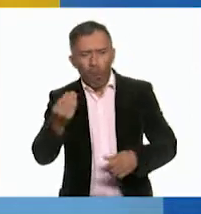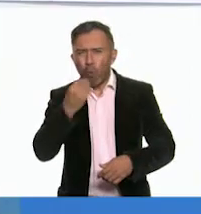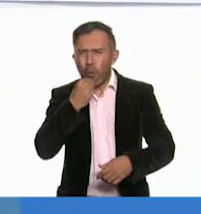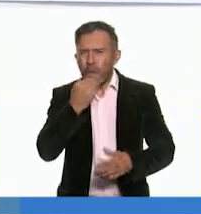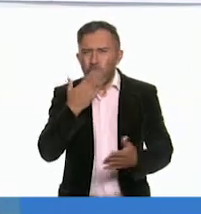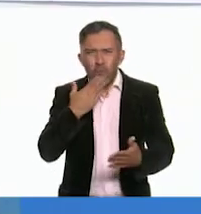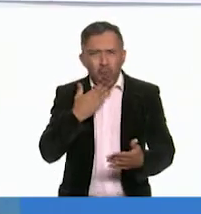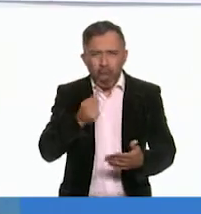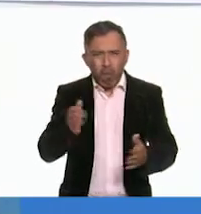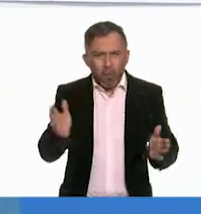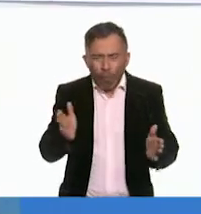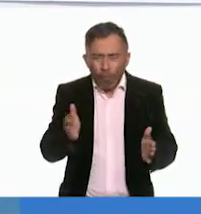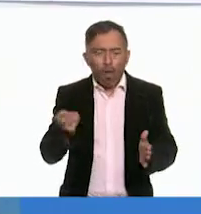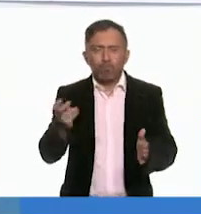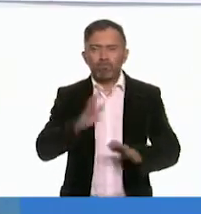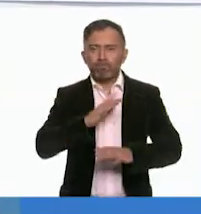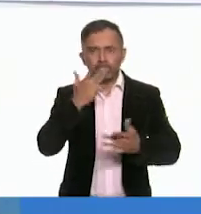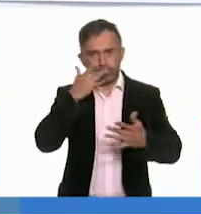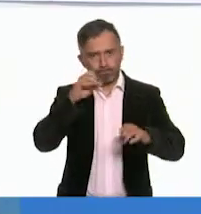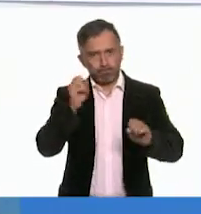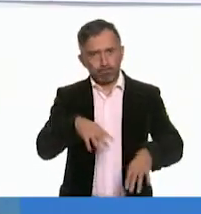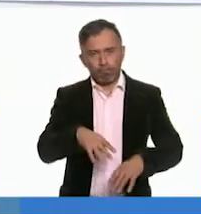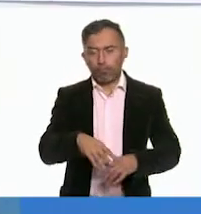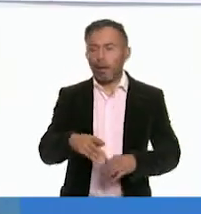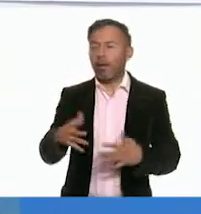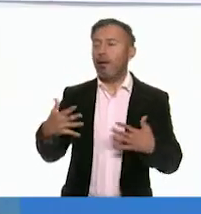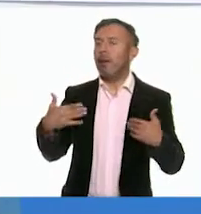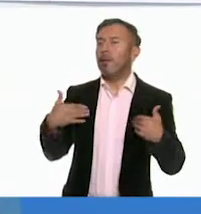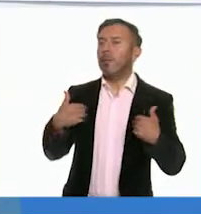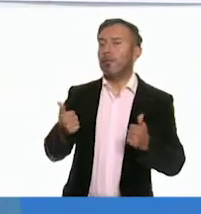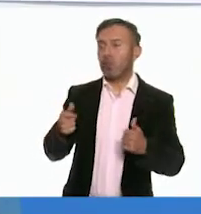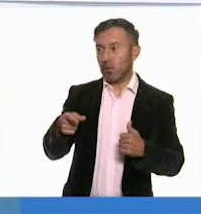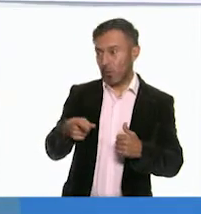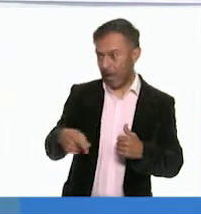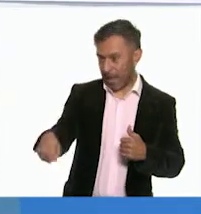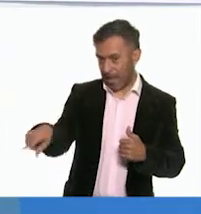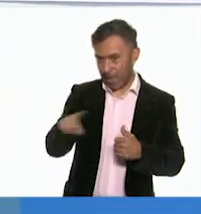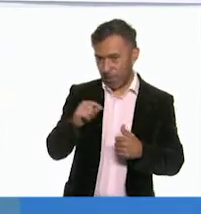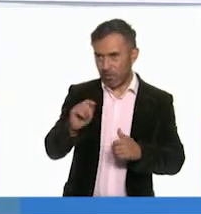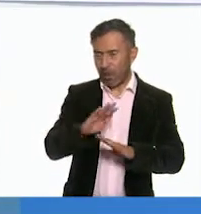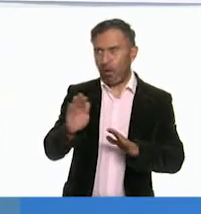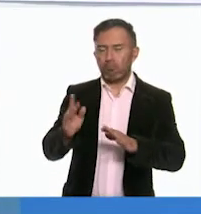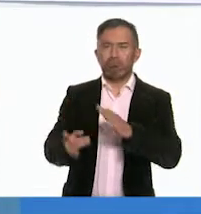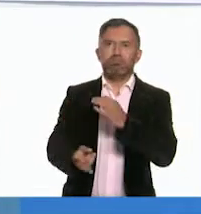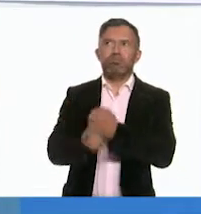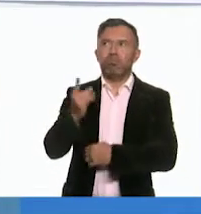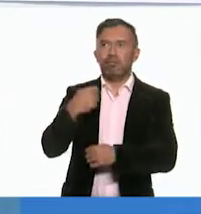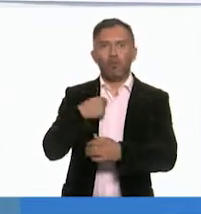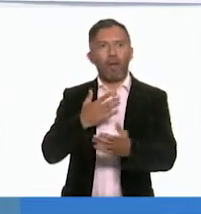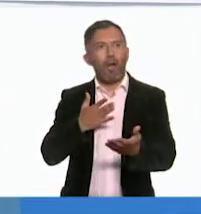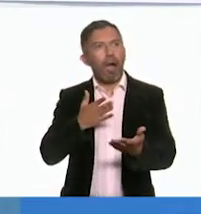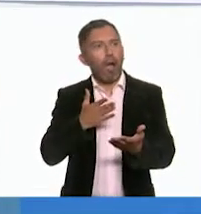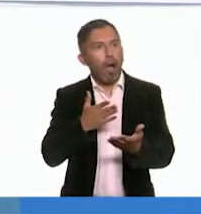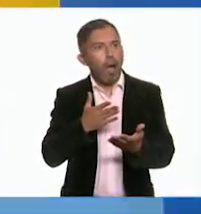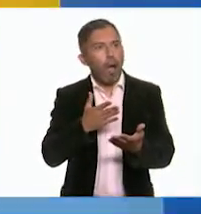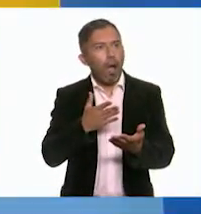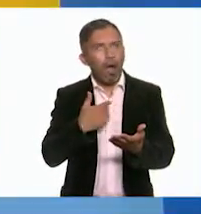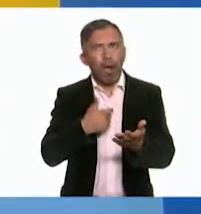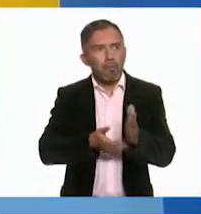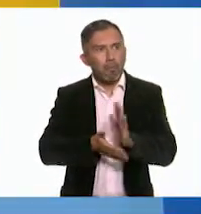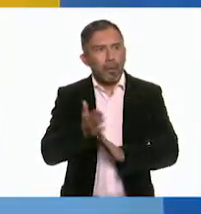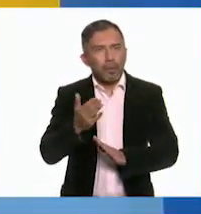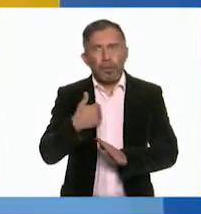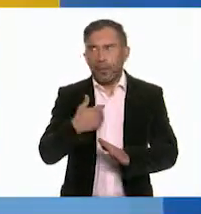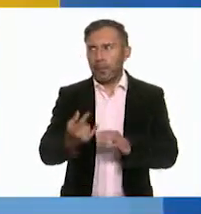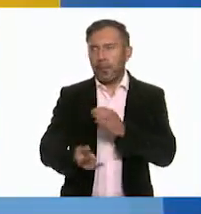suficientes. Oh, entonces la tropa quedó muy decepcionada de que ya estaba ahí y se tuvieron que ir.